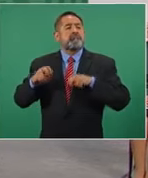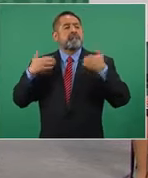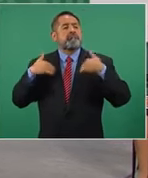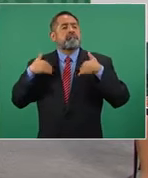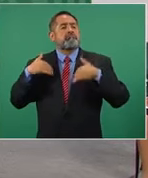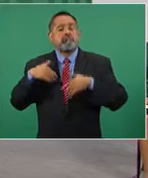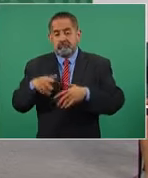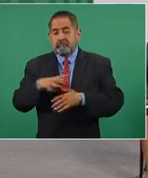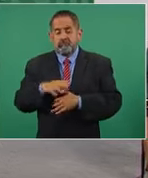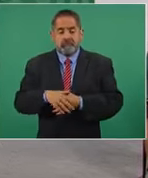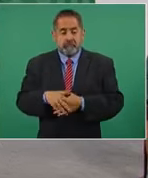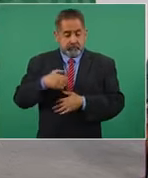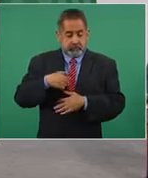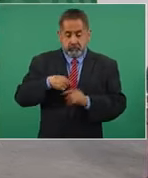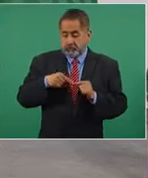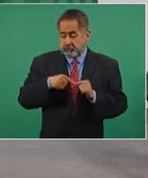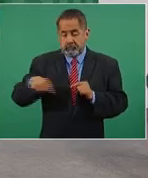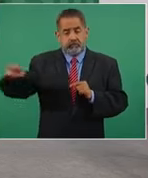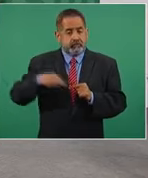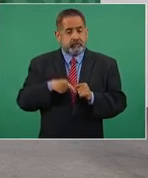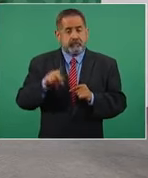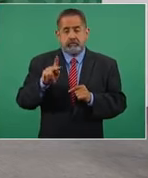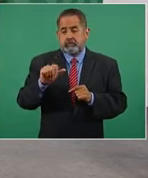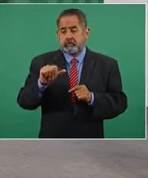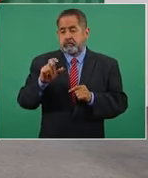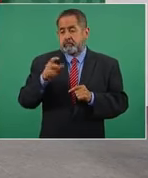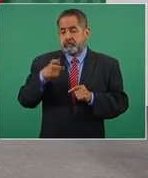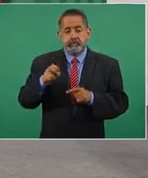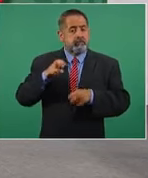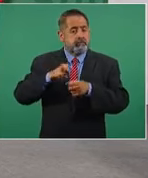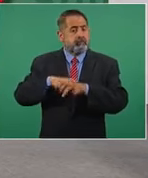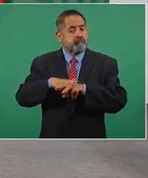Yo me iba de aquí a Palenque en tren